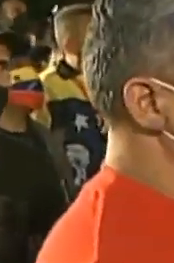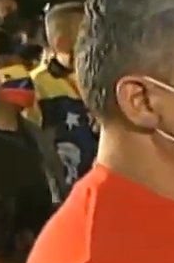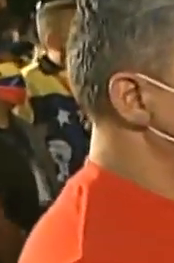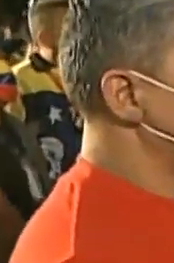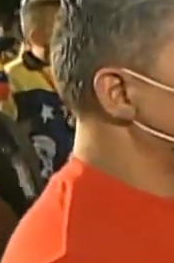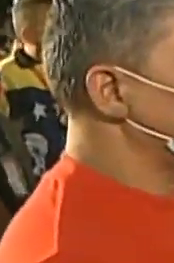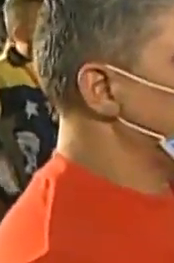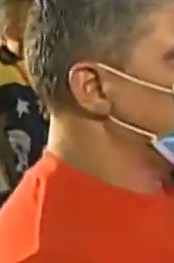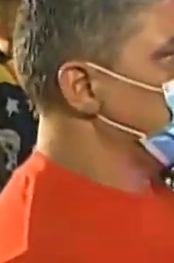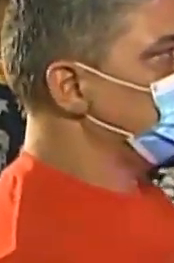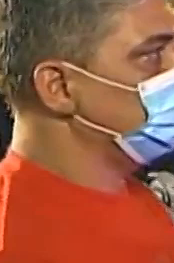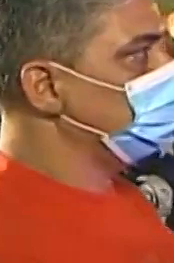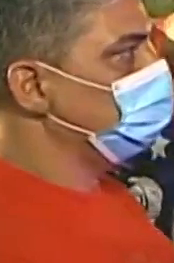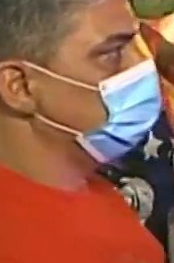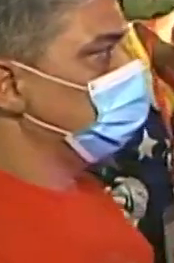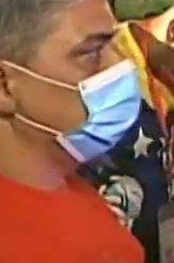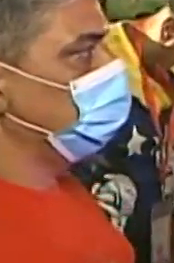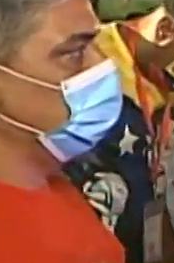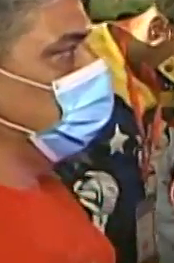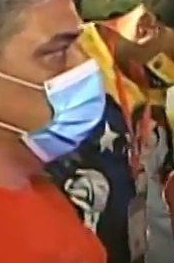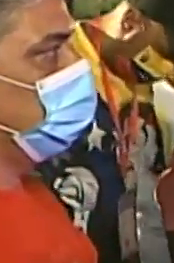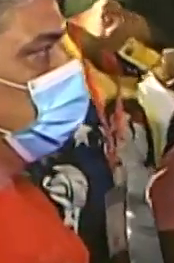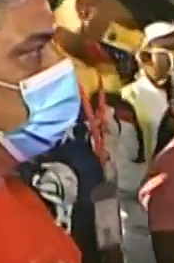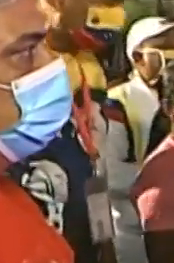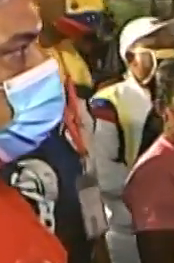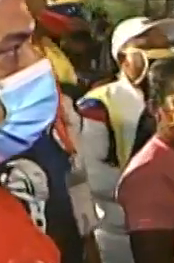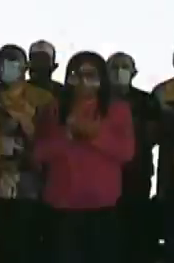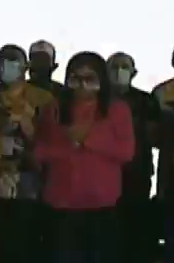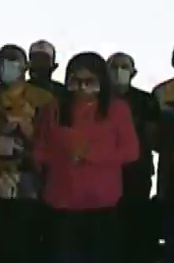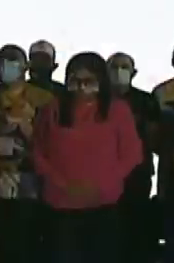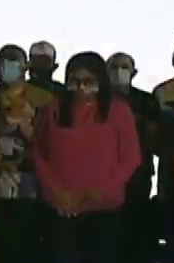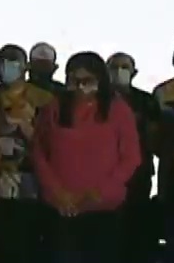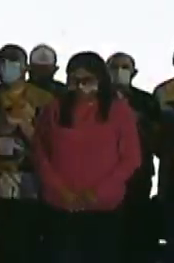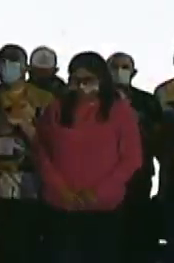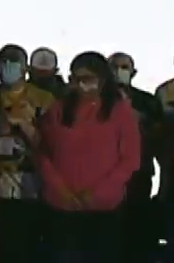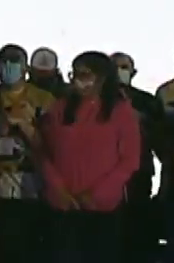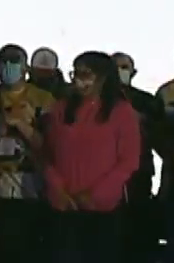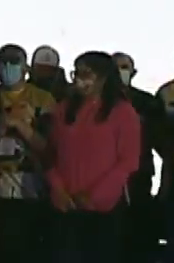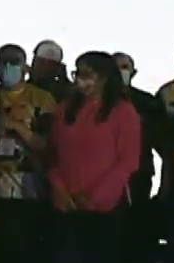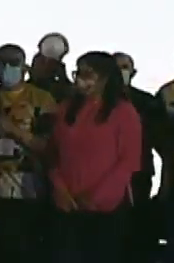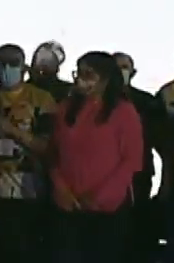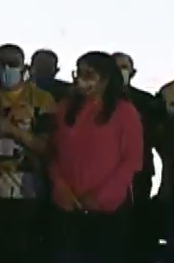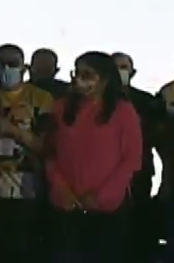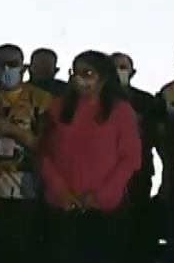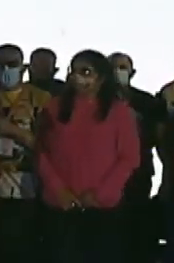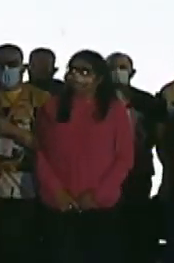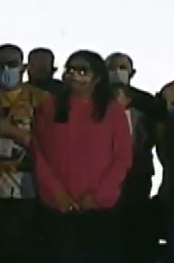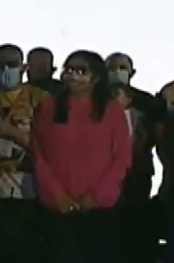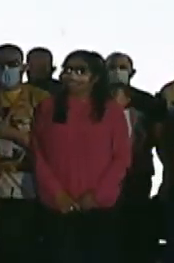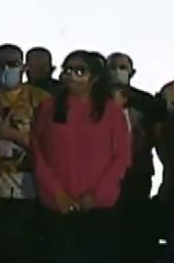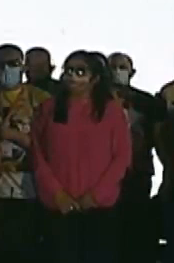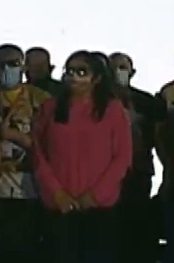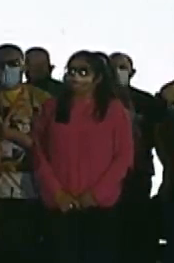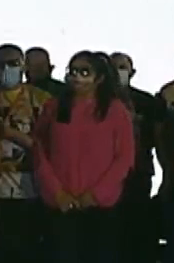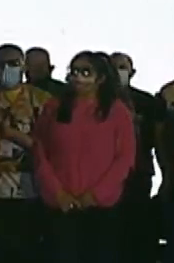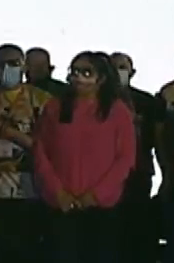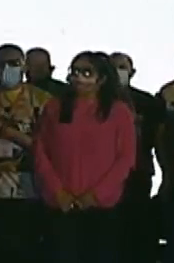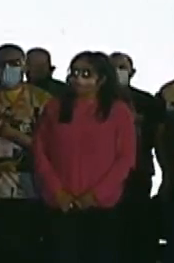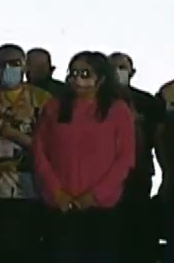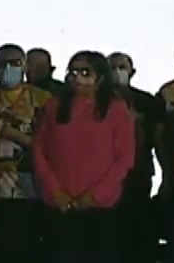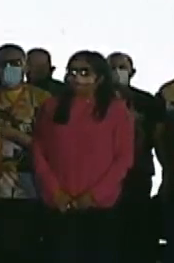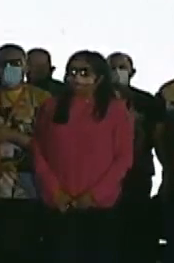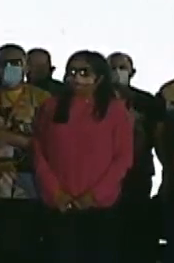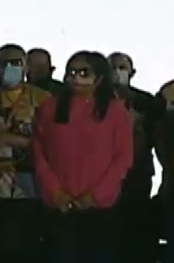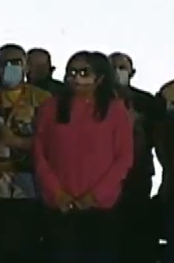la esperanza de seguir consolidando un movimiento de movimiento, un movimiento que está llamado a la paz, un movimiento que está llamado